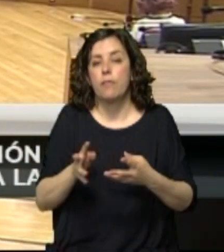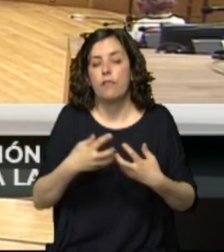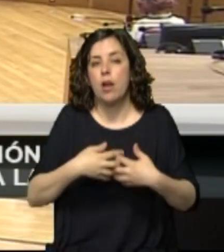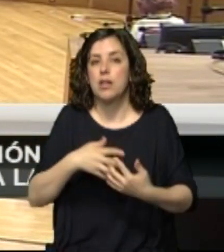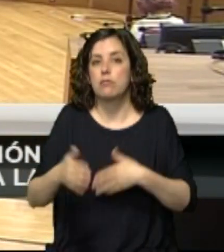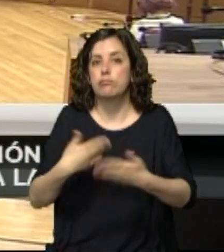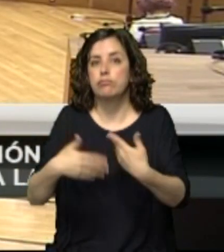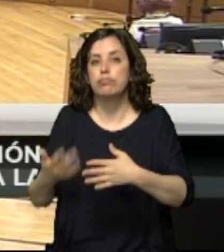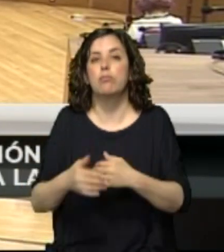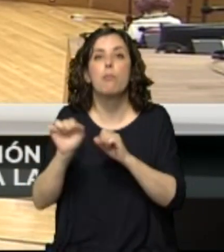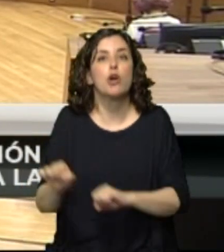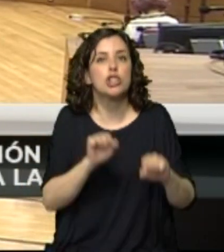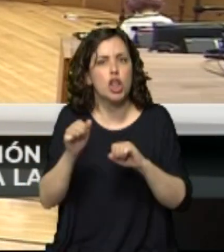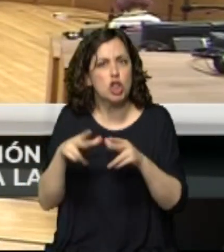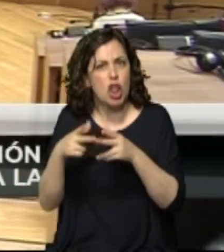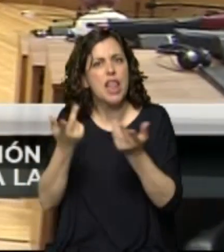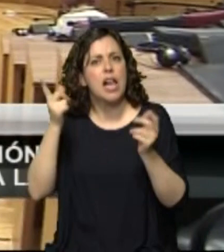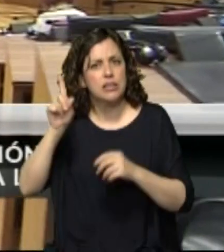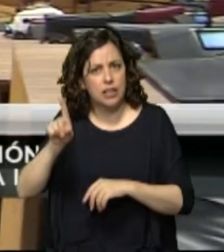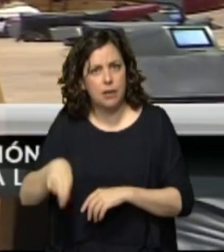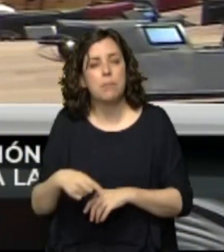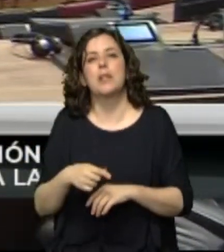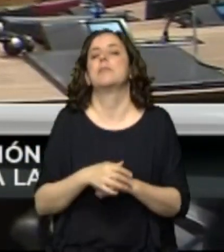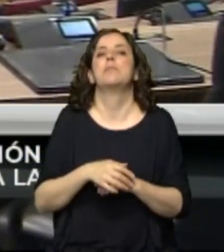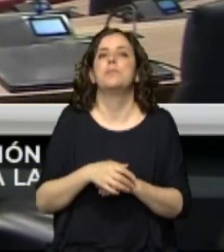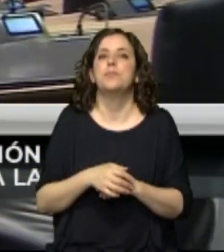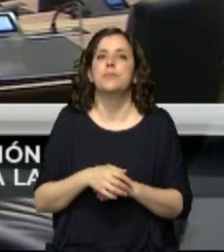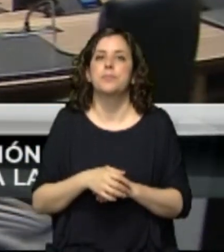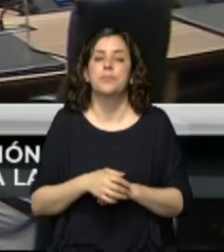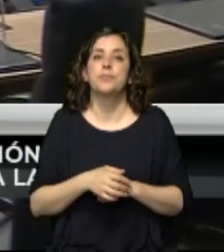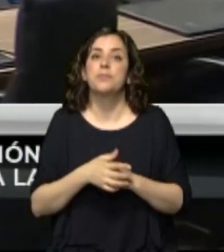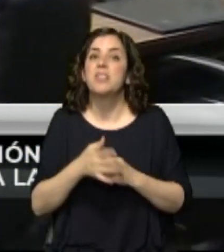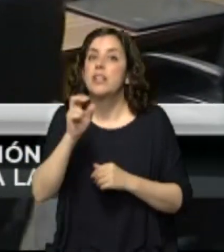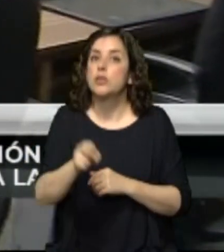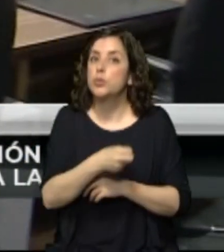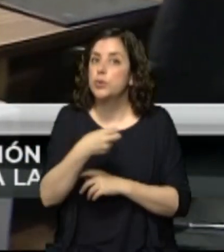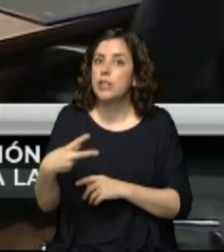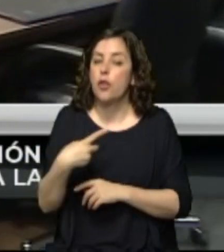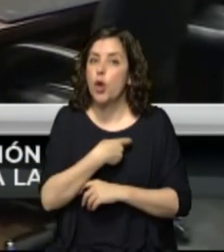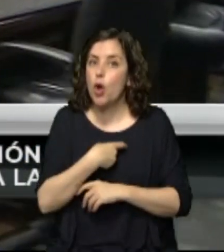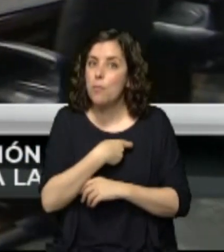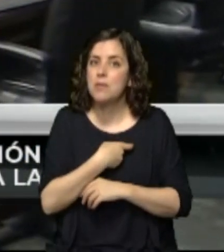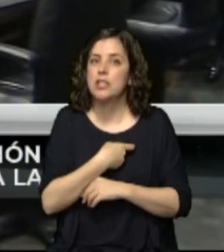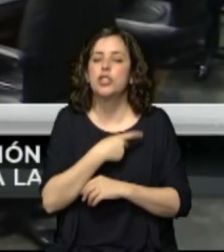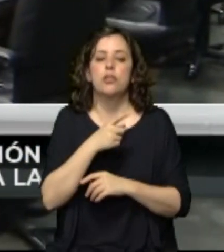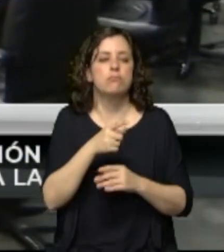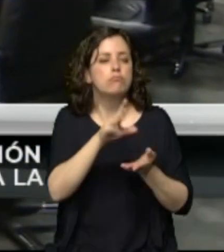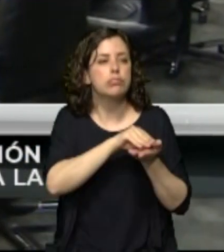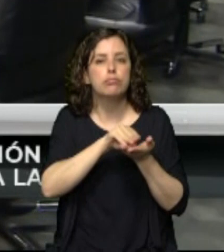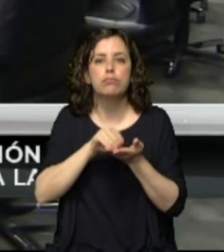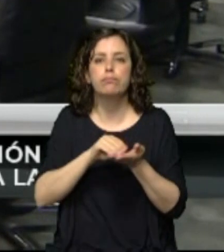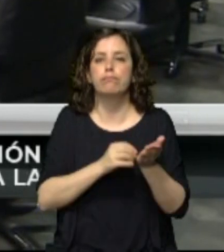protección social y de cuidados y mejorar el sistema fiscal. El dictamen que salga de este órgano será remitido al Ejecutivo